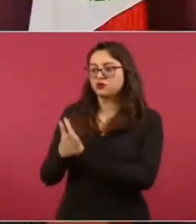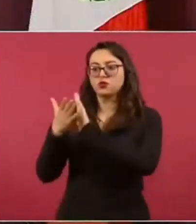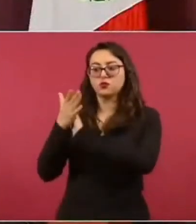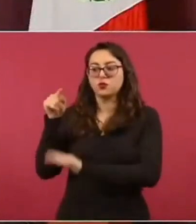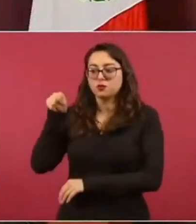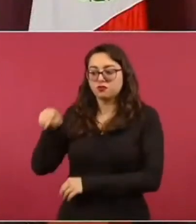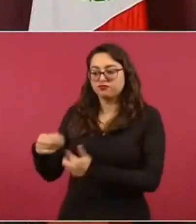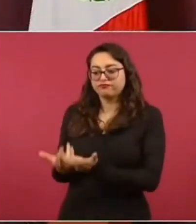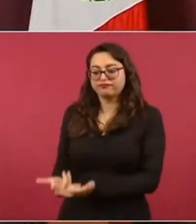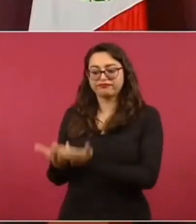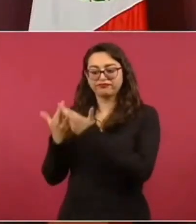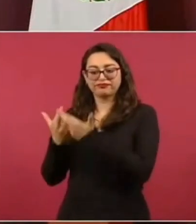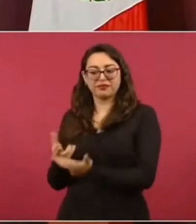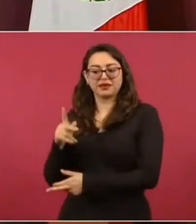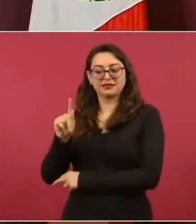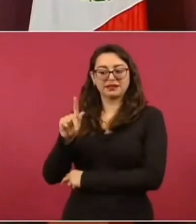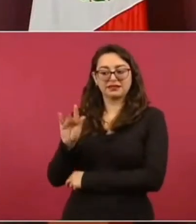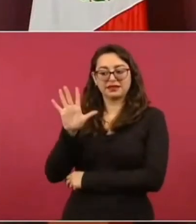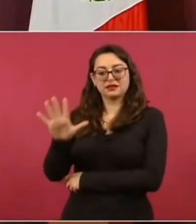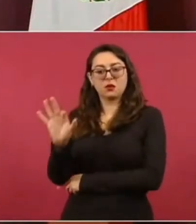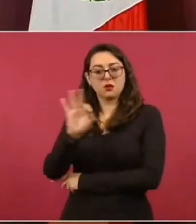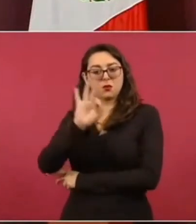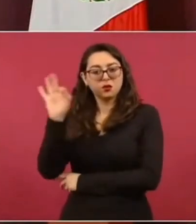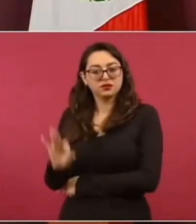agua del país.